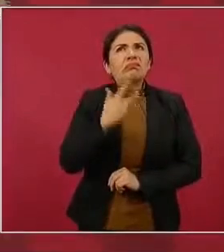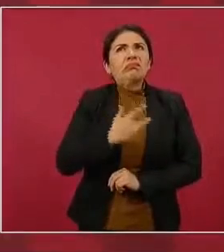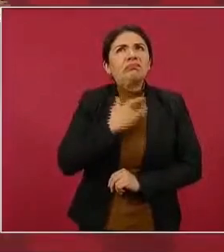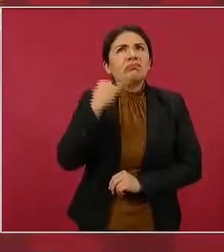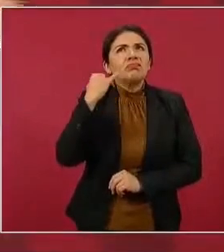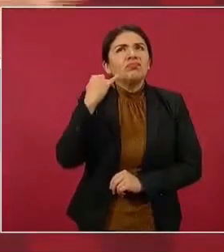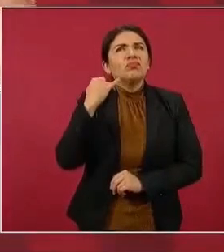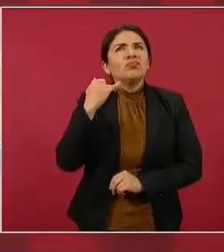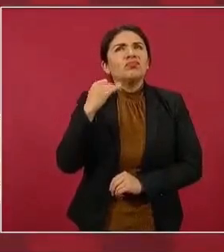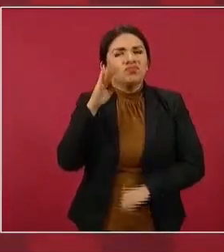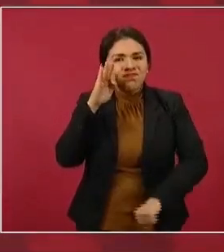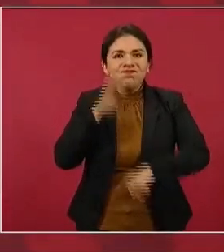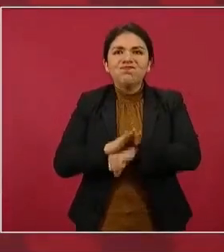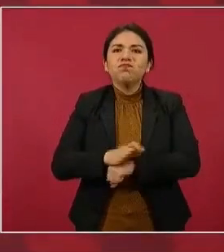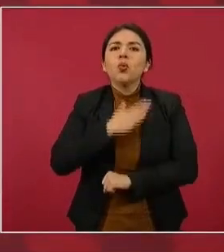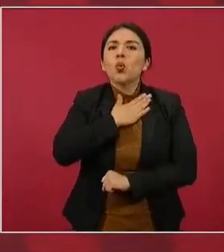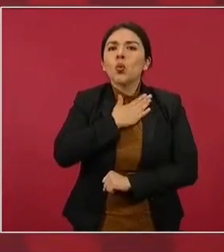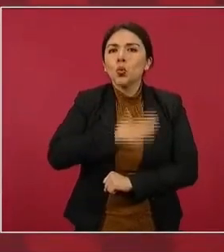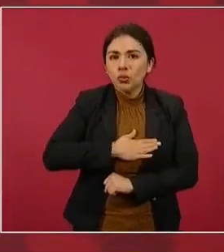más de justicia